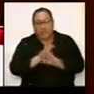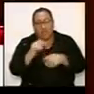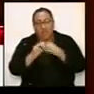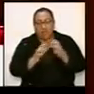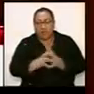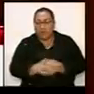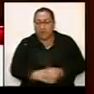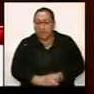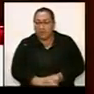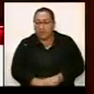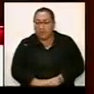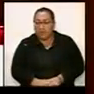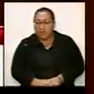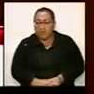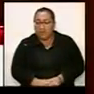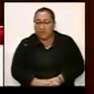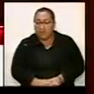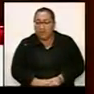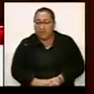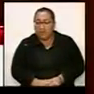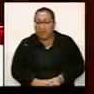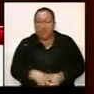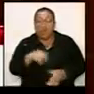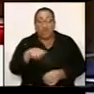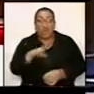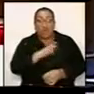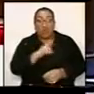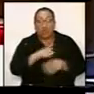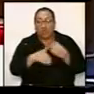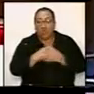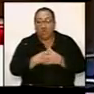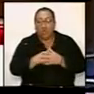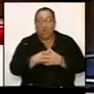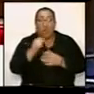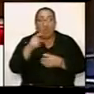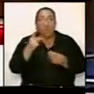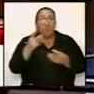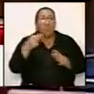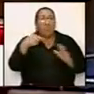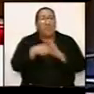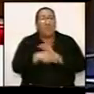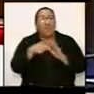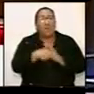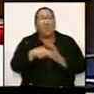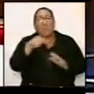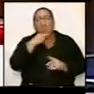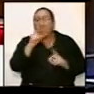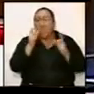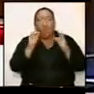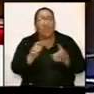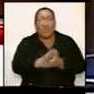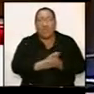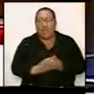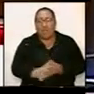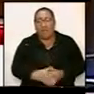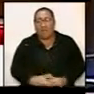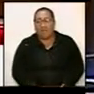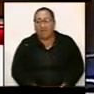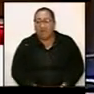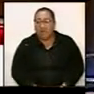dijeron. Este es el gobierno de los feminicidios. No lo ha logrado controlar, señor